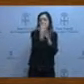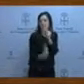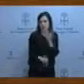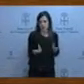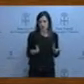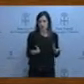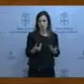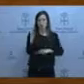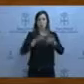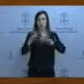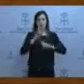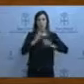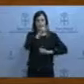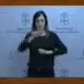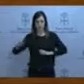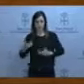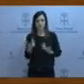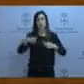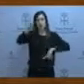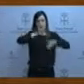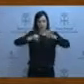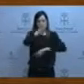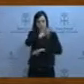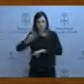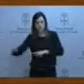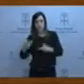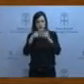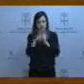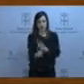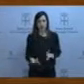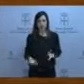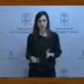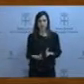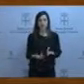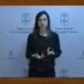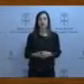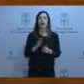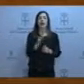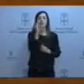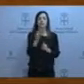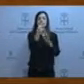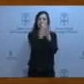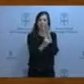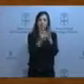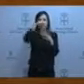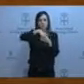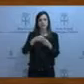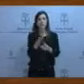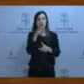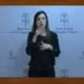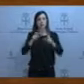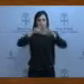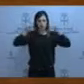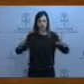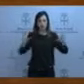demográfico. Efectivamente, Asturias tiene un problema demográfico importante. Los datos aportados en la exposición de motivos no se corresponden